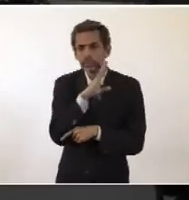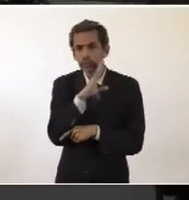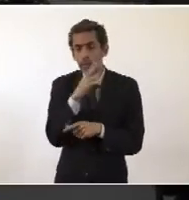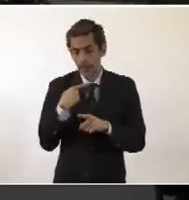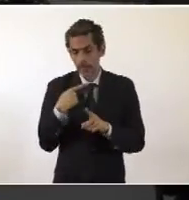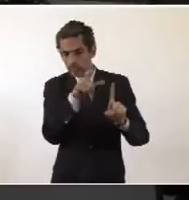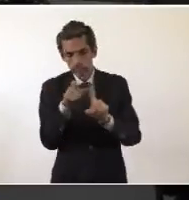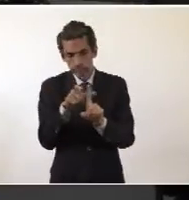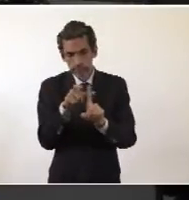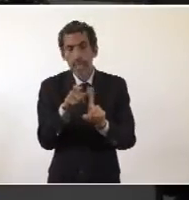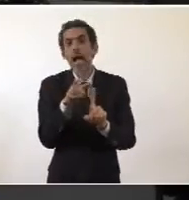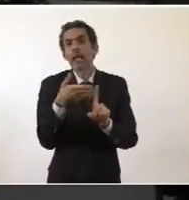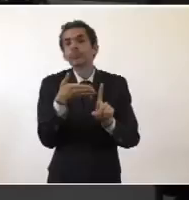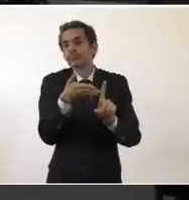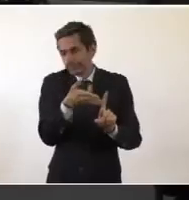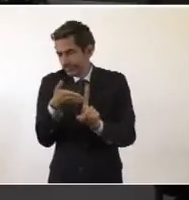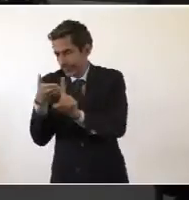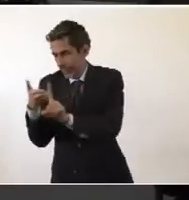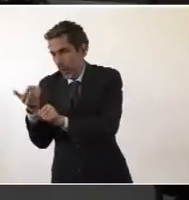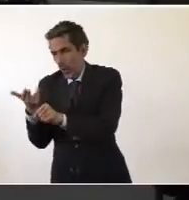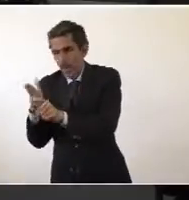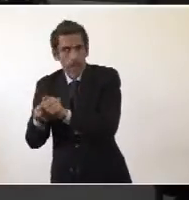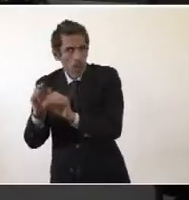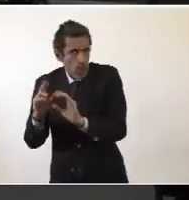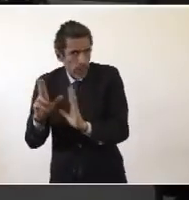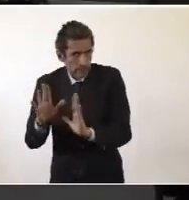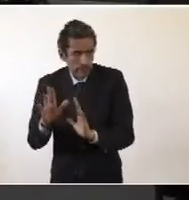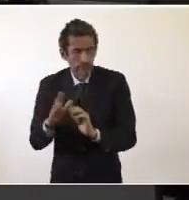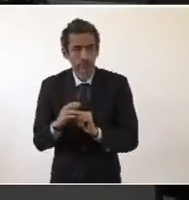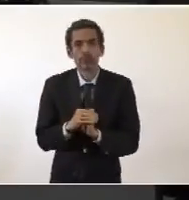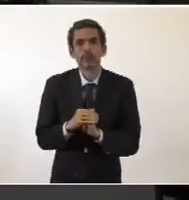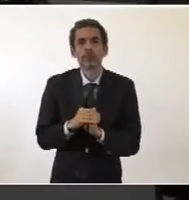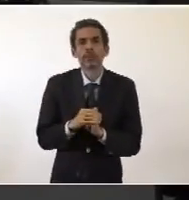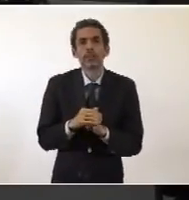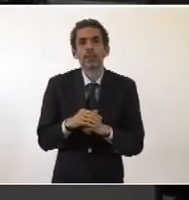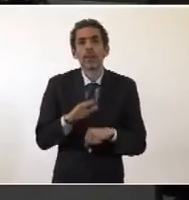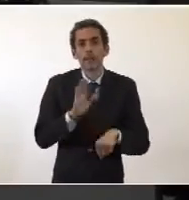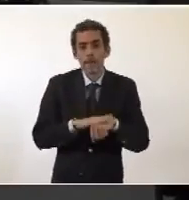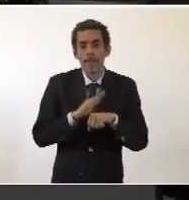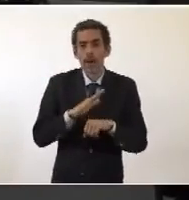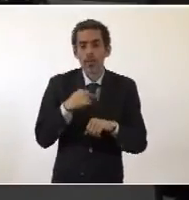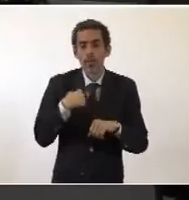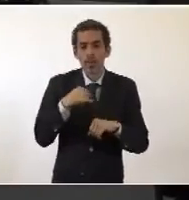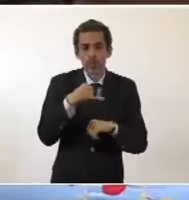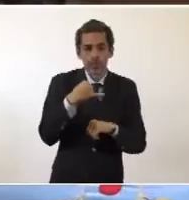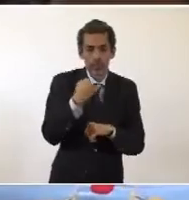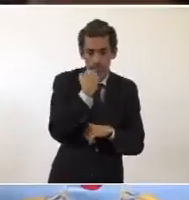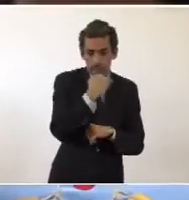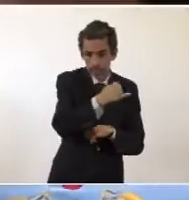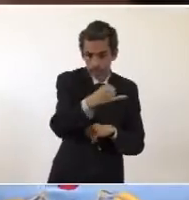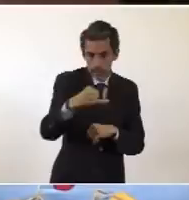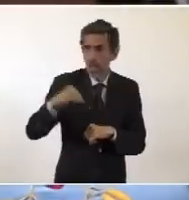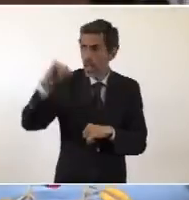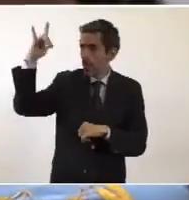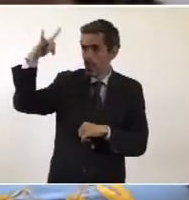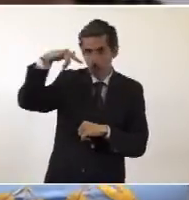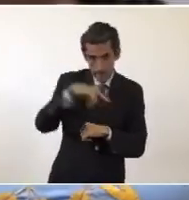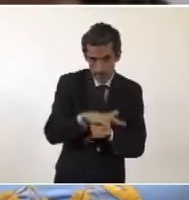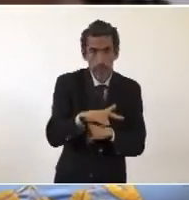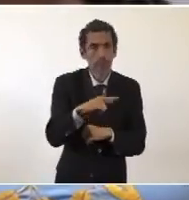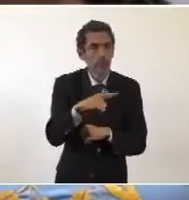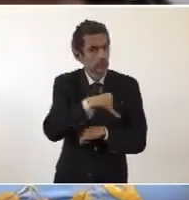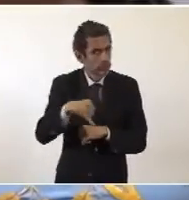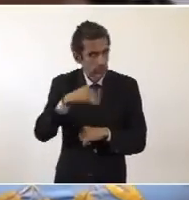su orientación. Está intensificada y en las áreas de migración estamos en contacto con el Aeropuerto Internacional de la Ciudad de